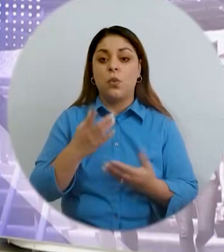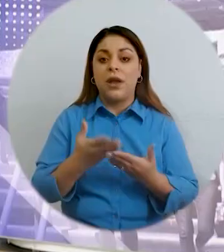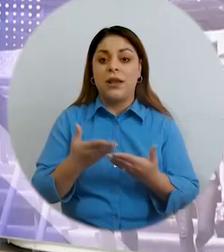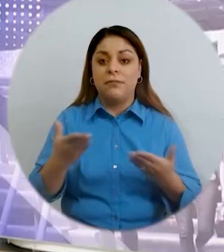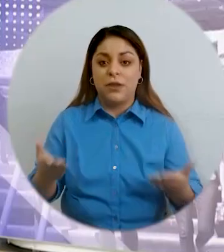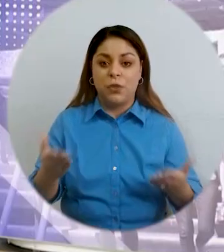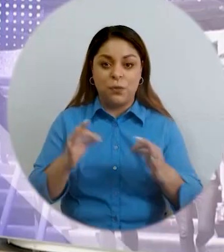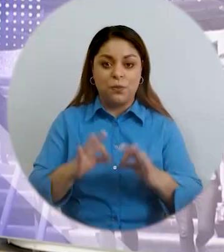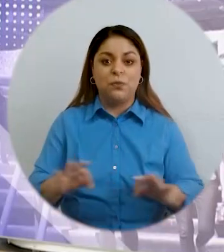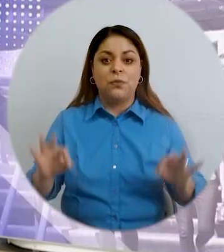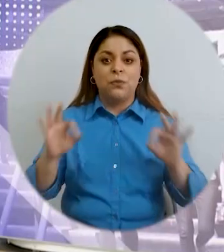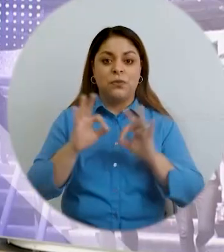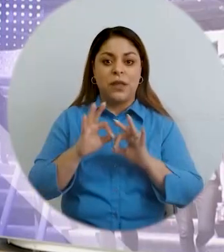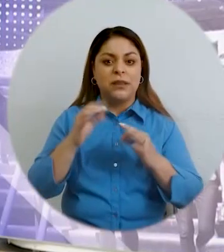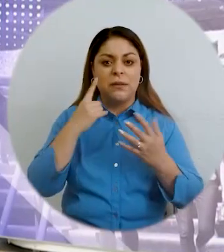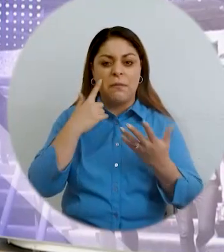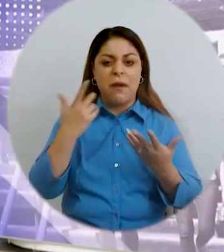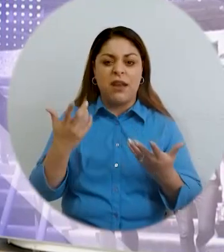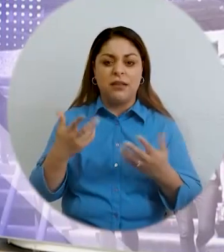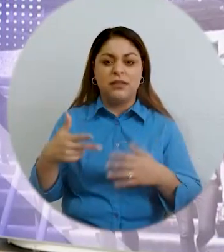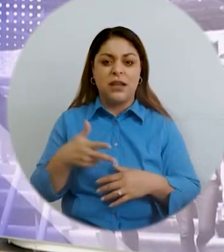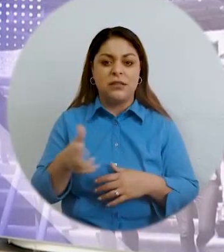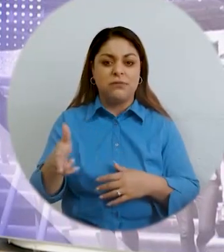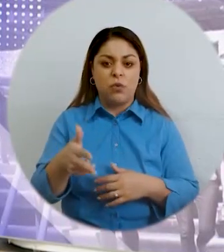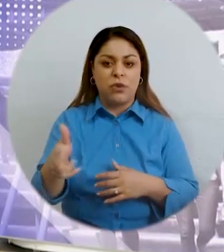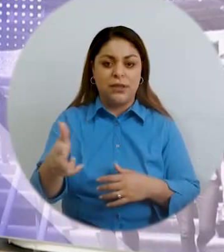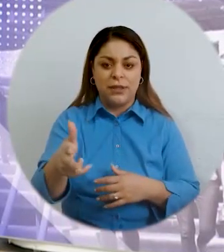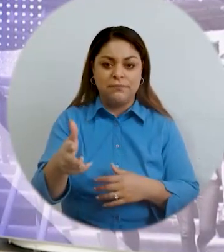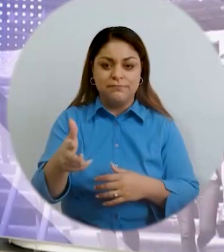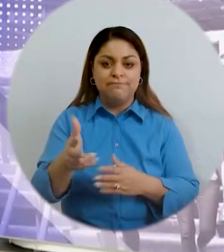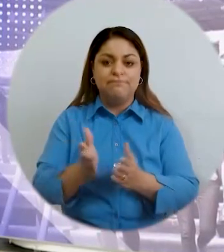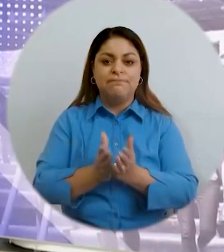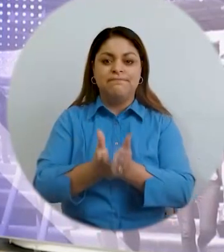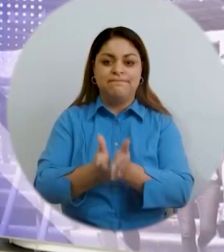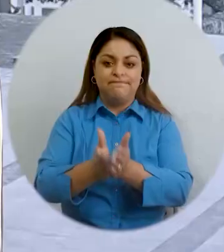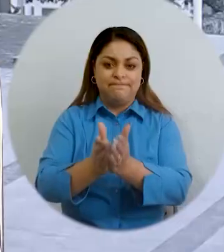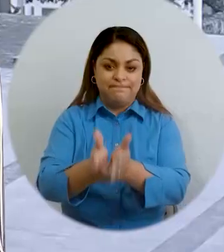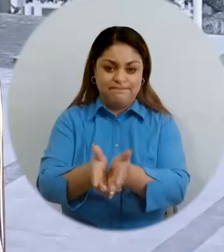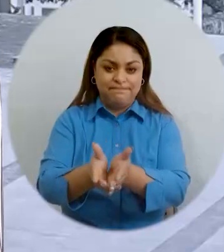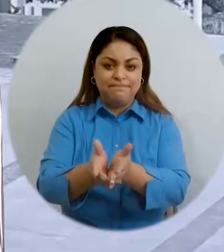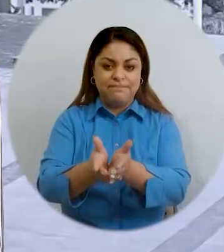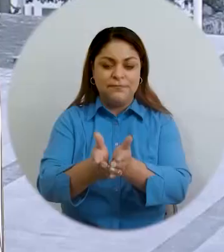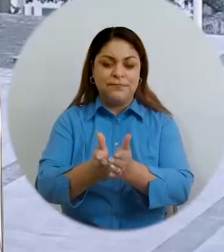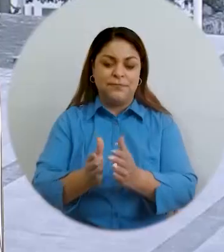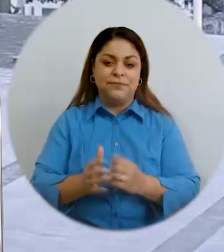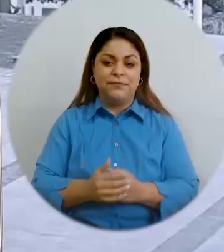Un elemento fundamental en el transporte marítimo a lo largo de la historia.